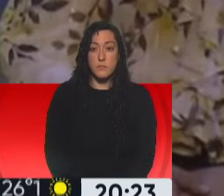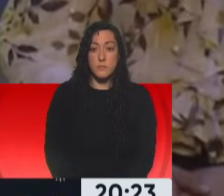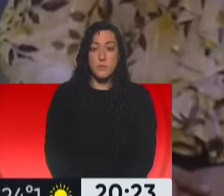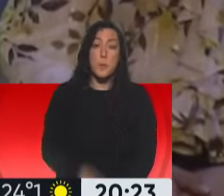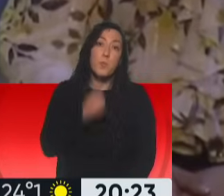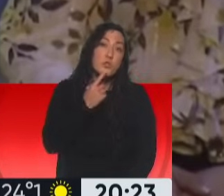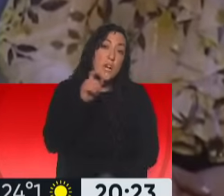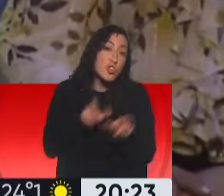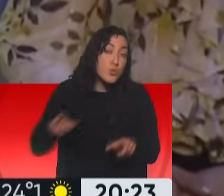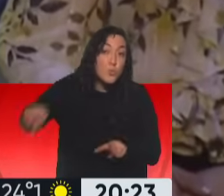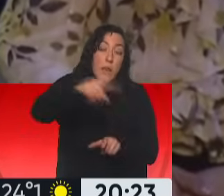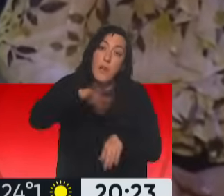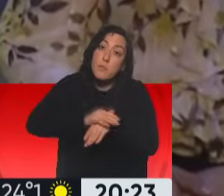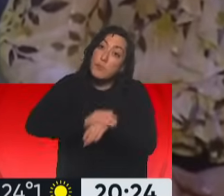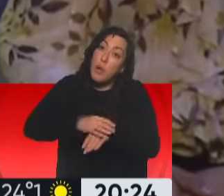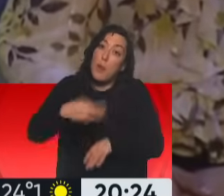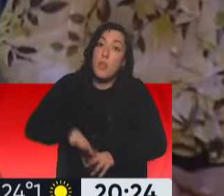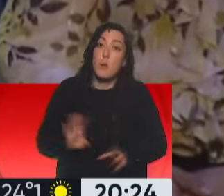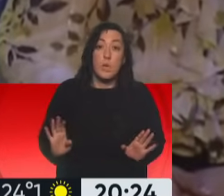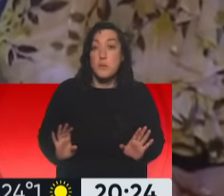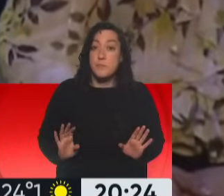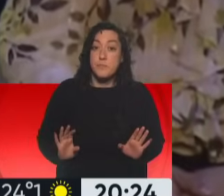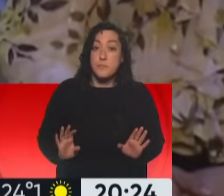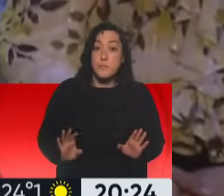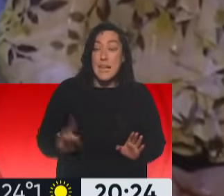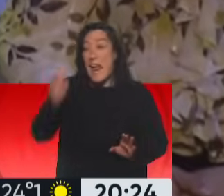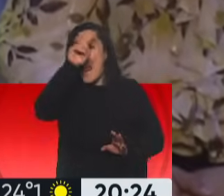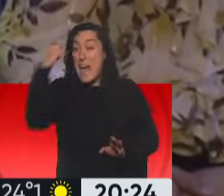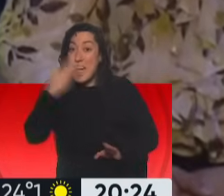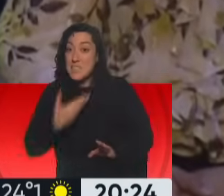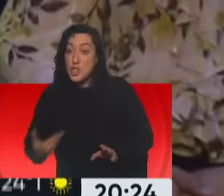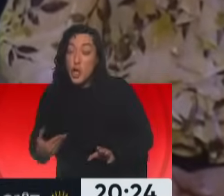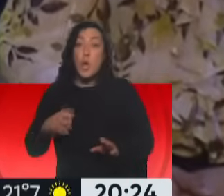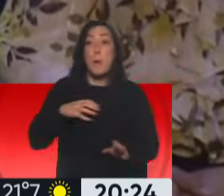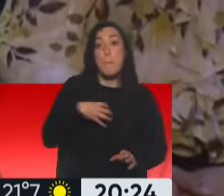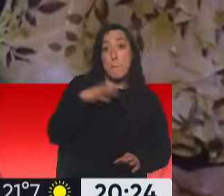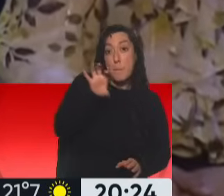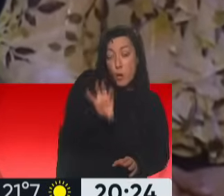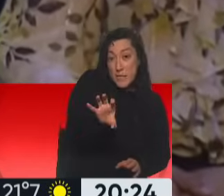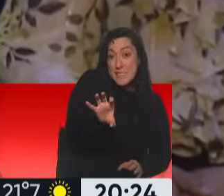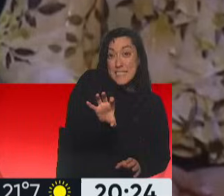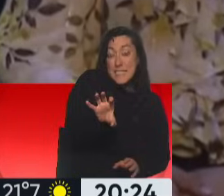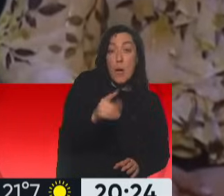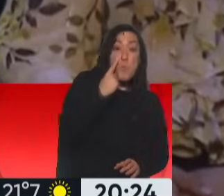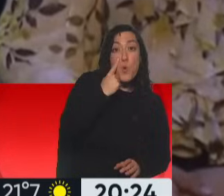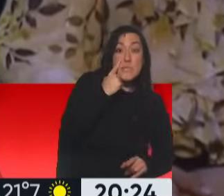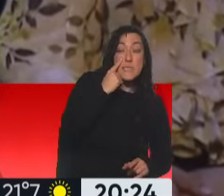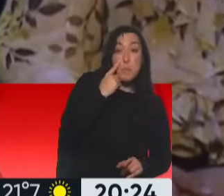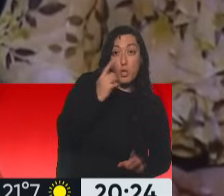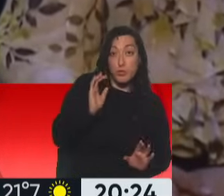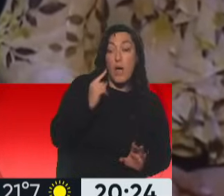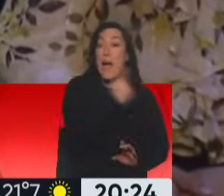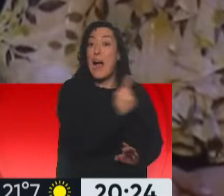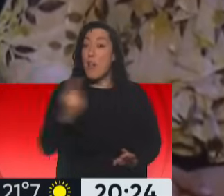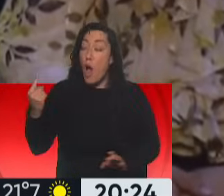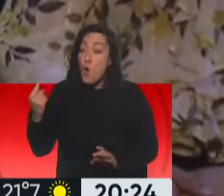Muchachos, hay que hacerse cargo de todo. Está la nación, está la provincia y están los municipios. Cada uno tiene que